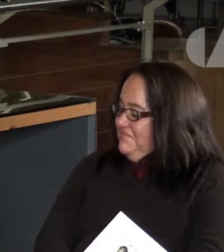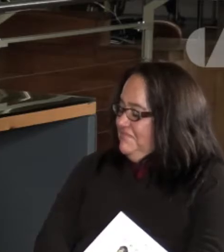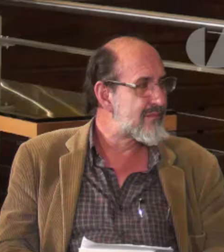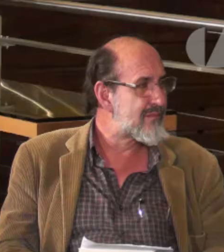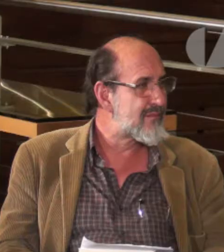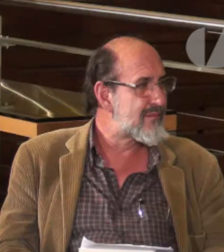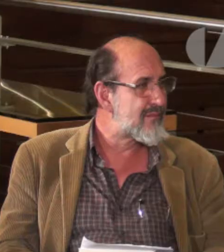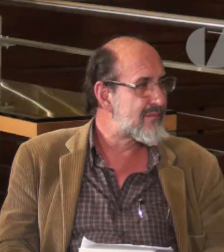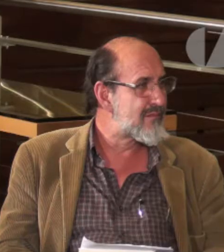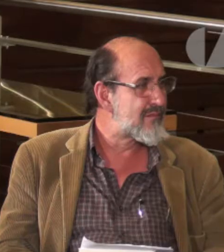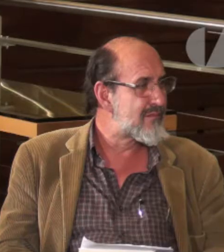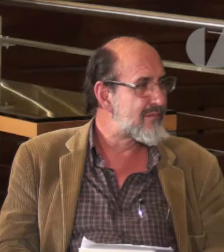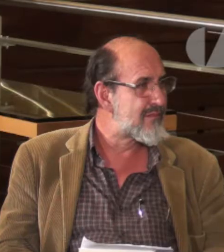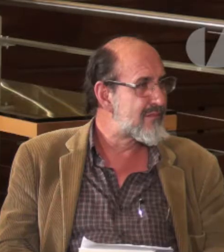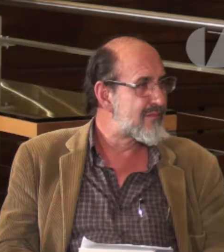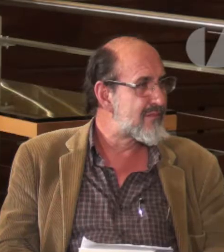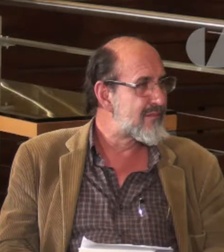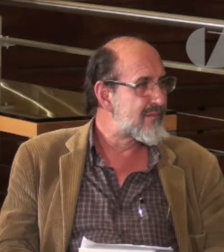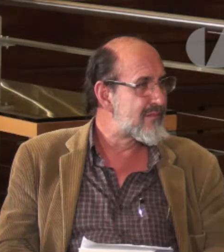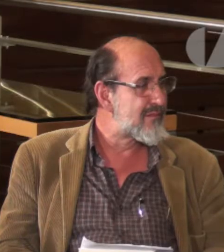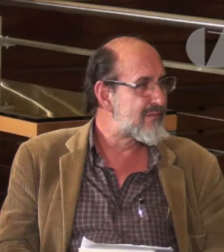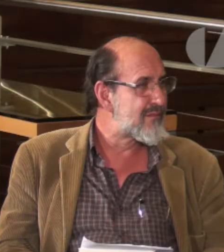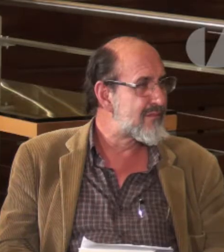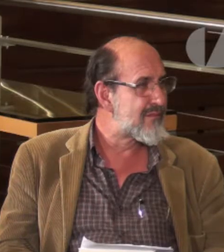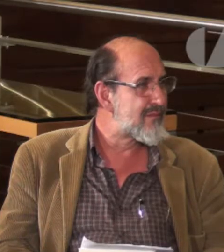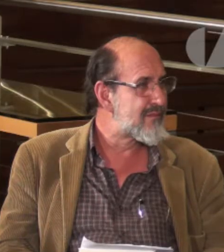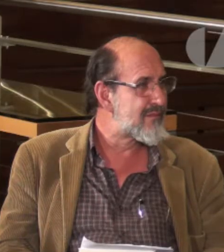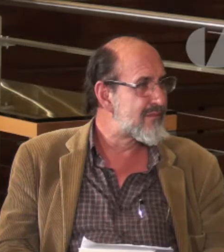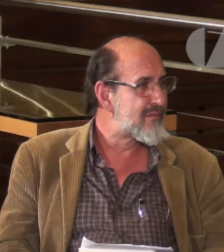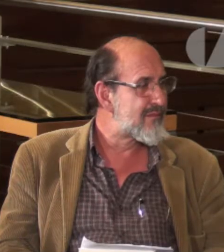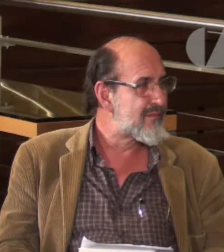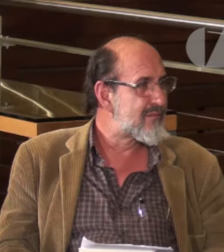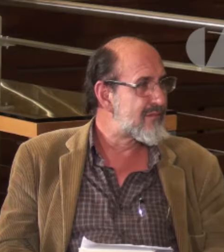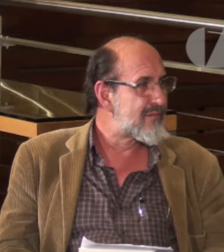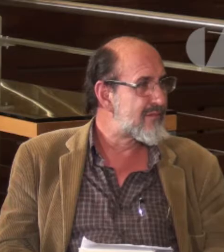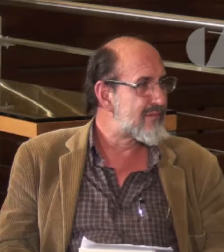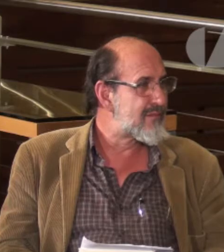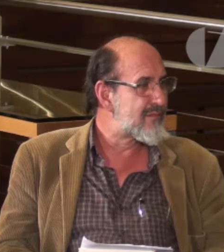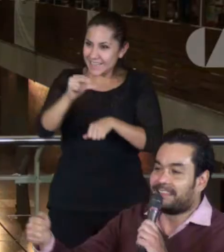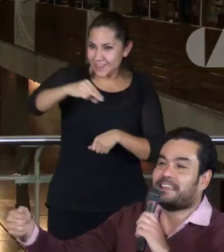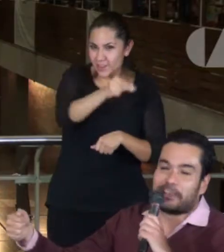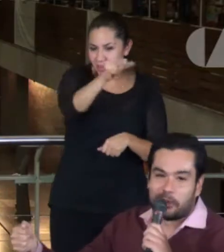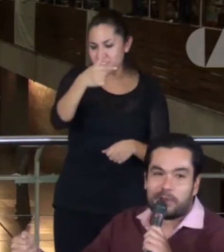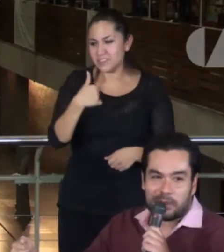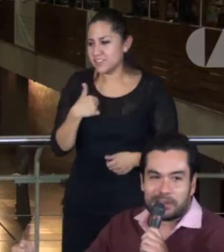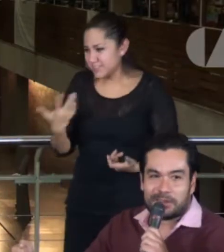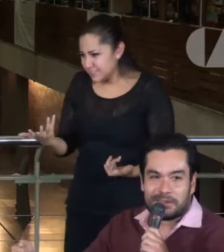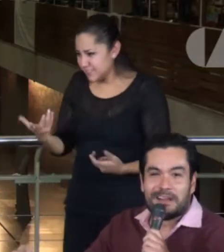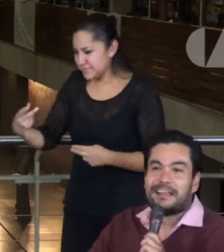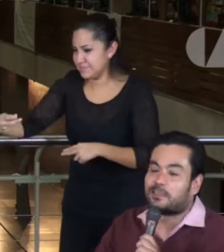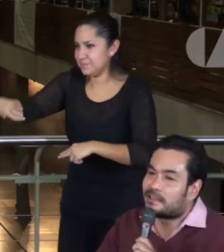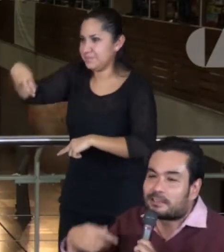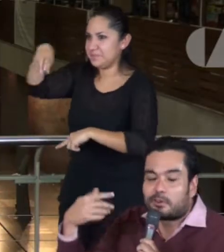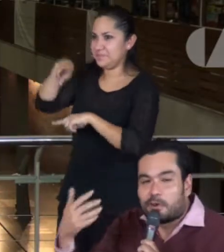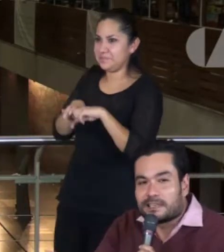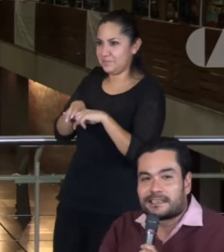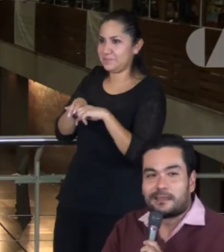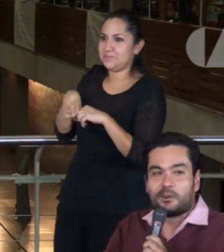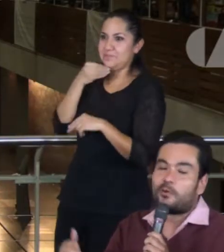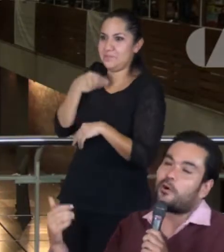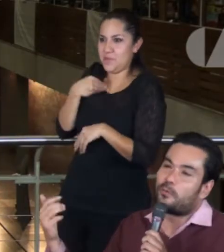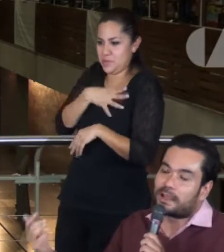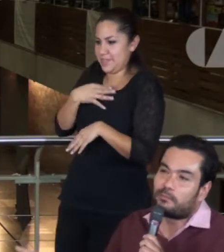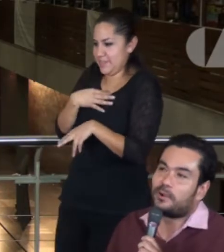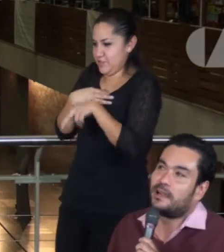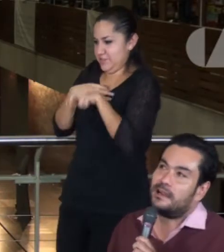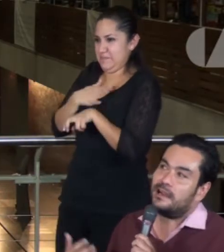los carritos y terminan los dos sentados en el excusado esté leyendo el periódico no entonces cosas que